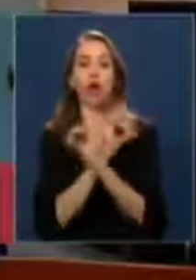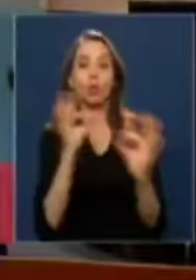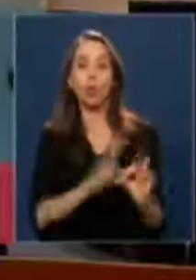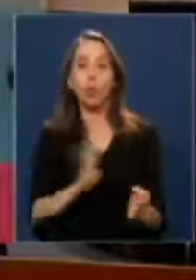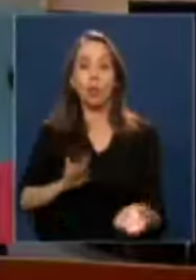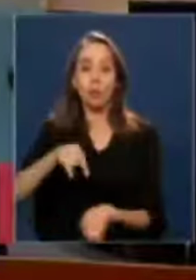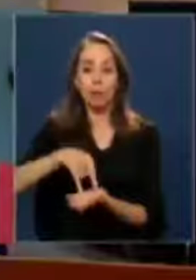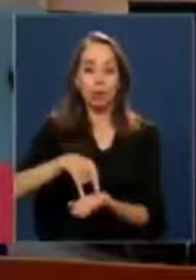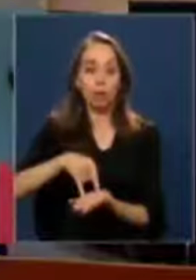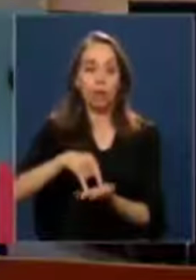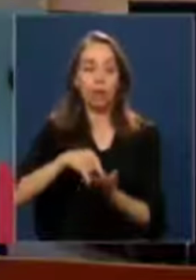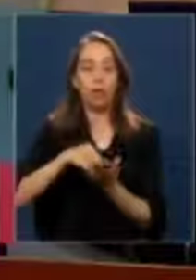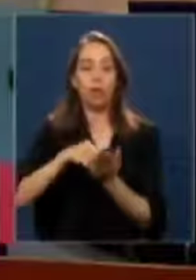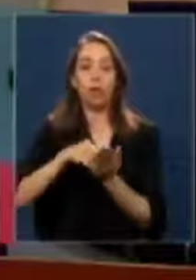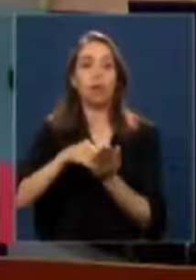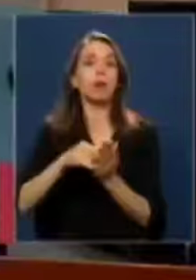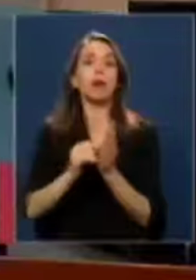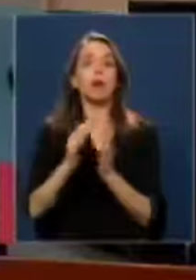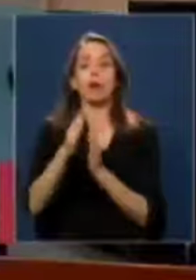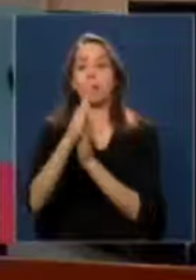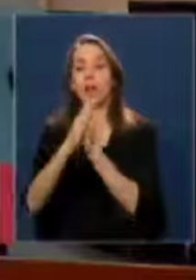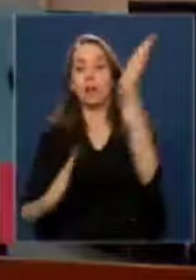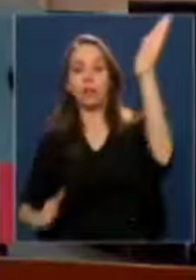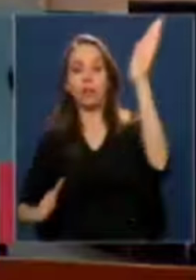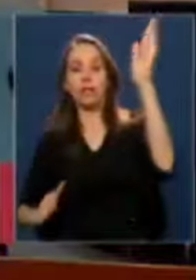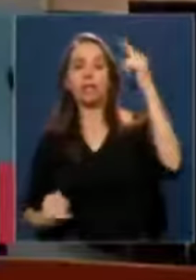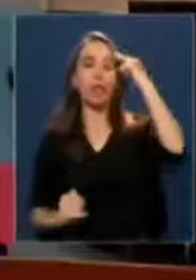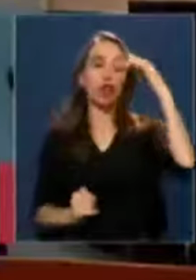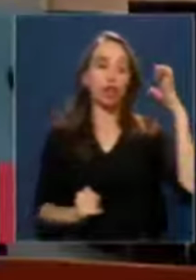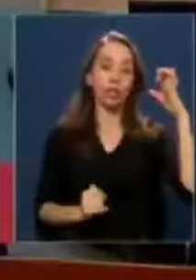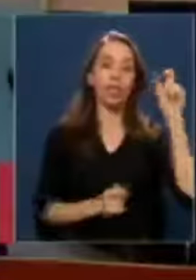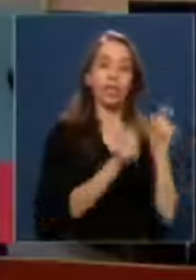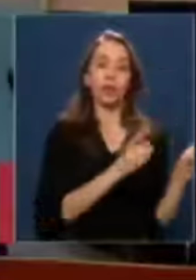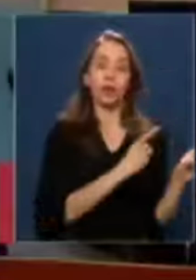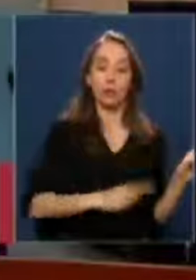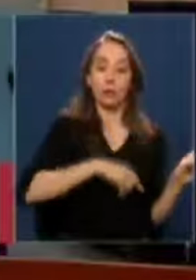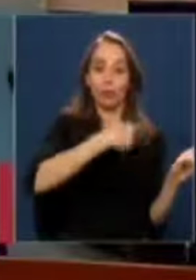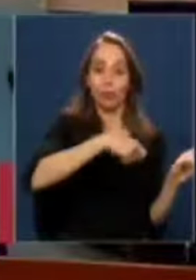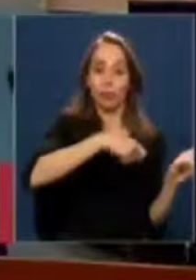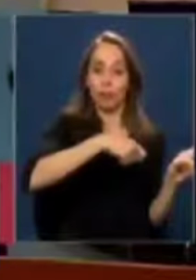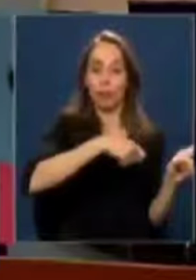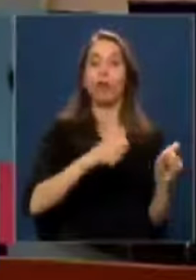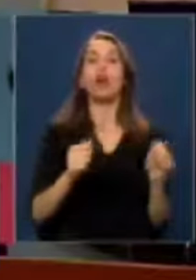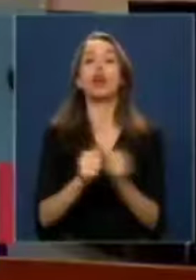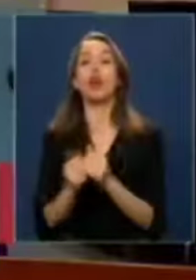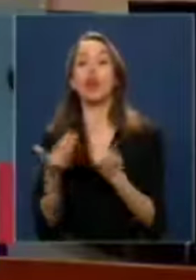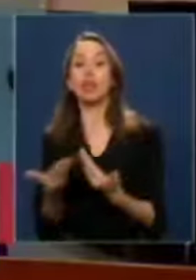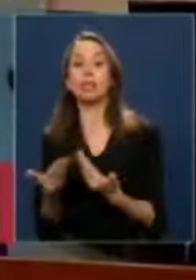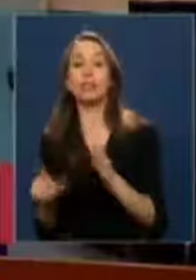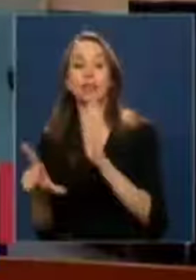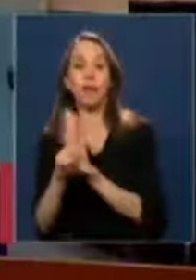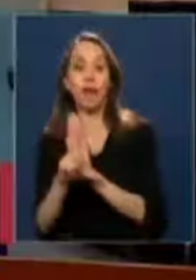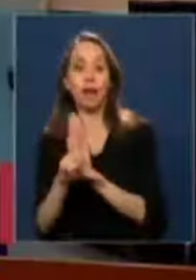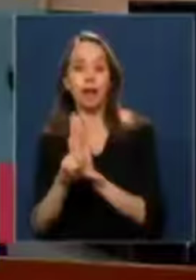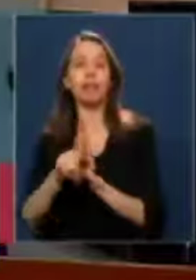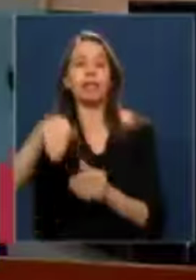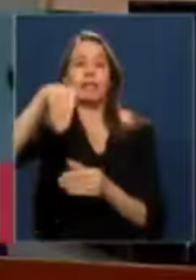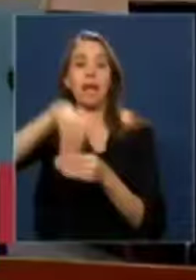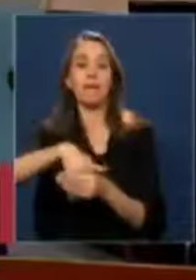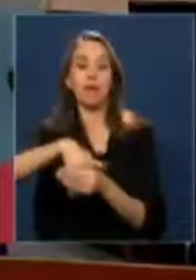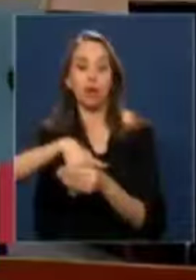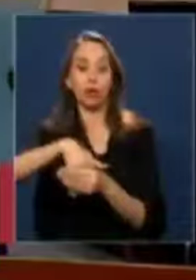congreso había alcanzado cumbre tan alta en la distancia entre la convicción de los legisladores respecto a la conveniencia una ley y el